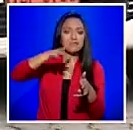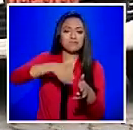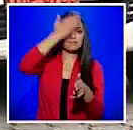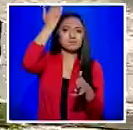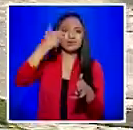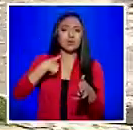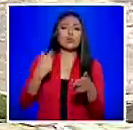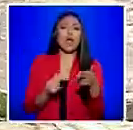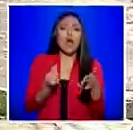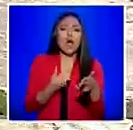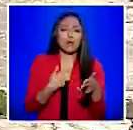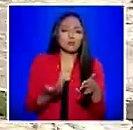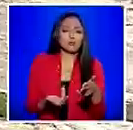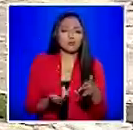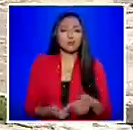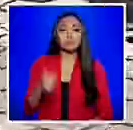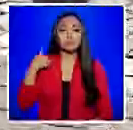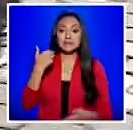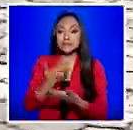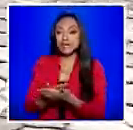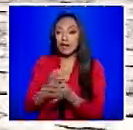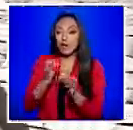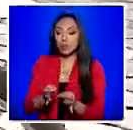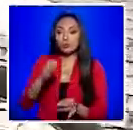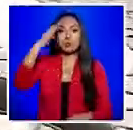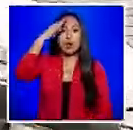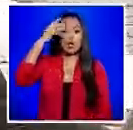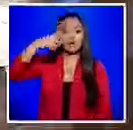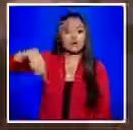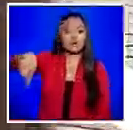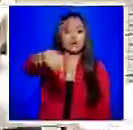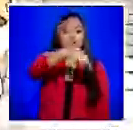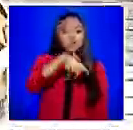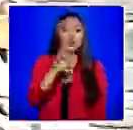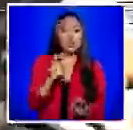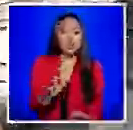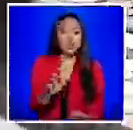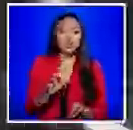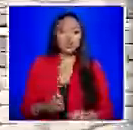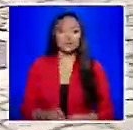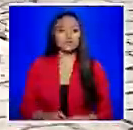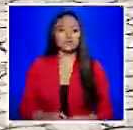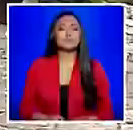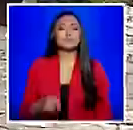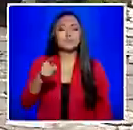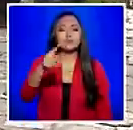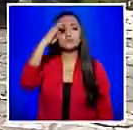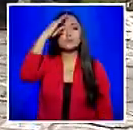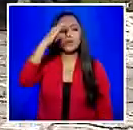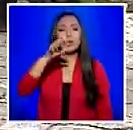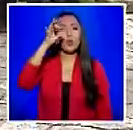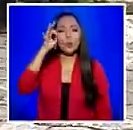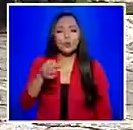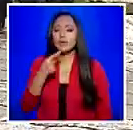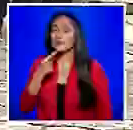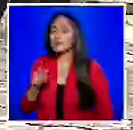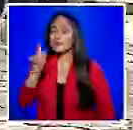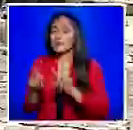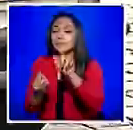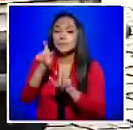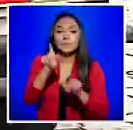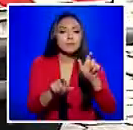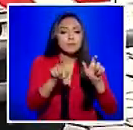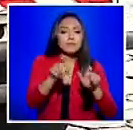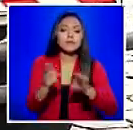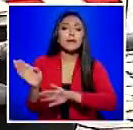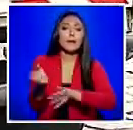no podía hacer nada. Nuestra llegada coincidió con la presencia de la policía. Los uniformados cumplieron con decirles a los afectados